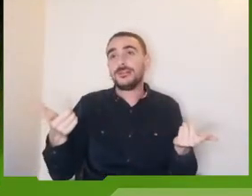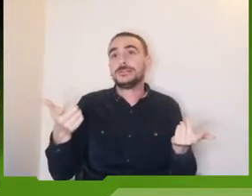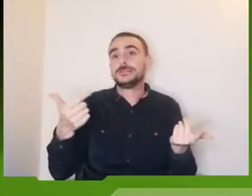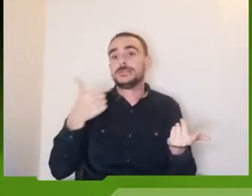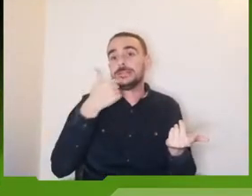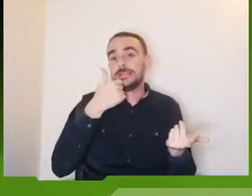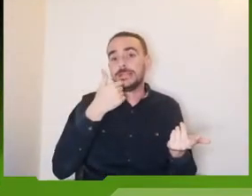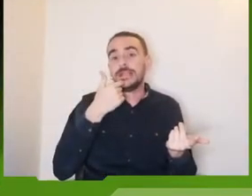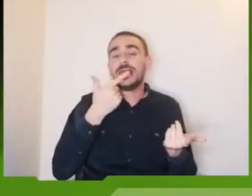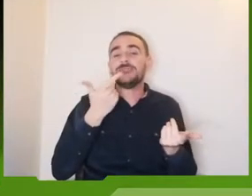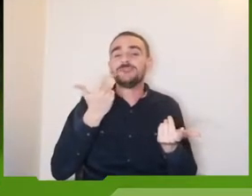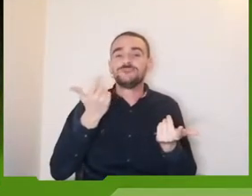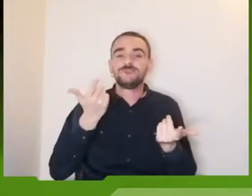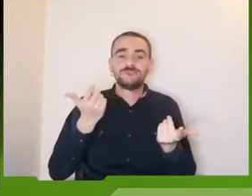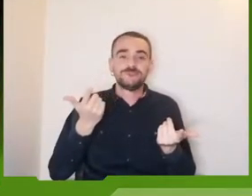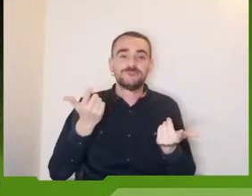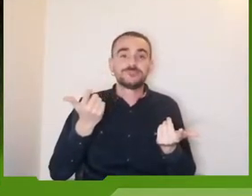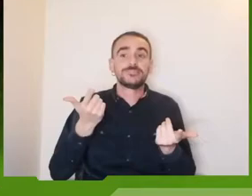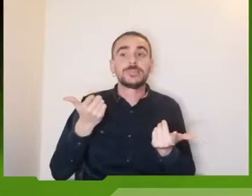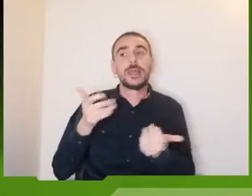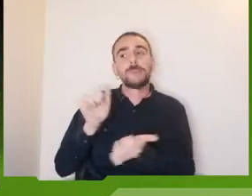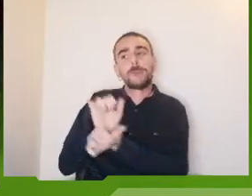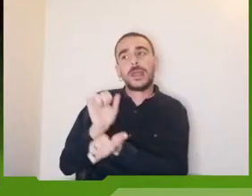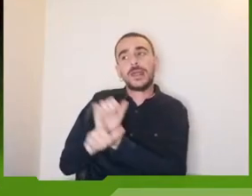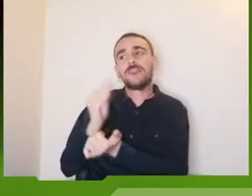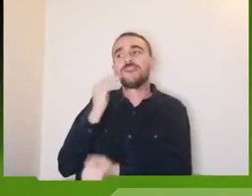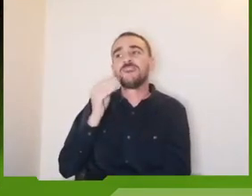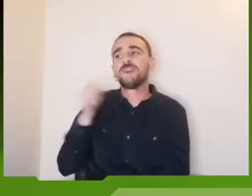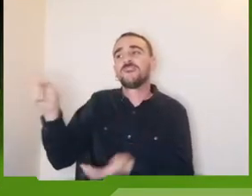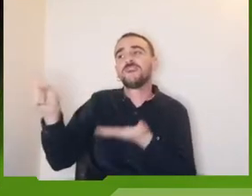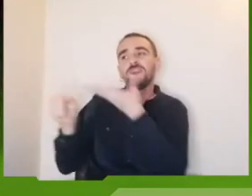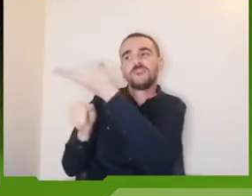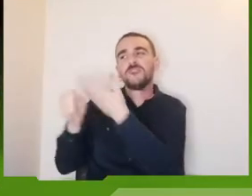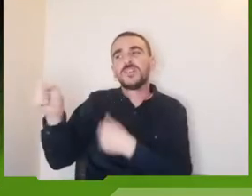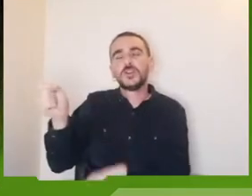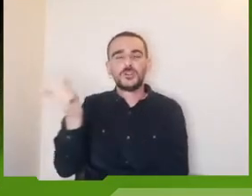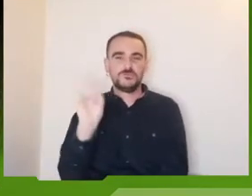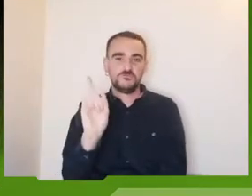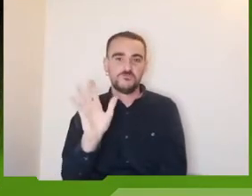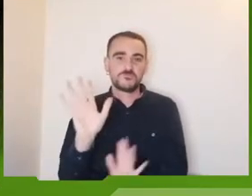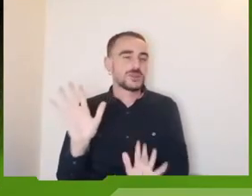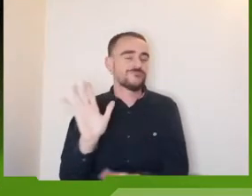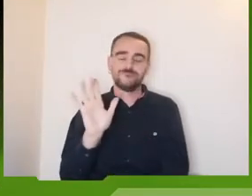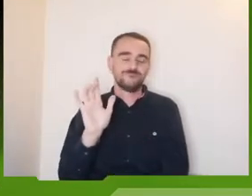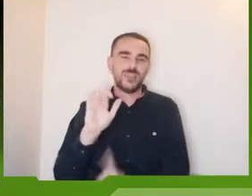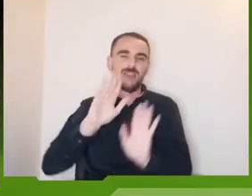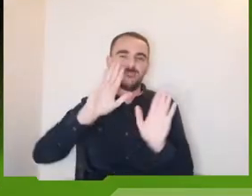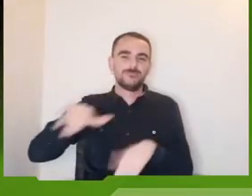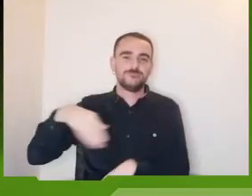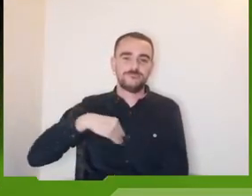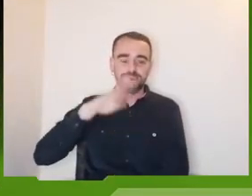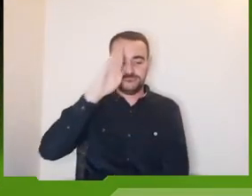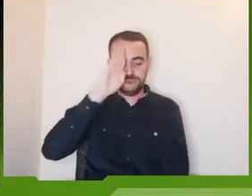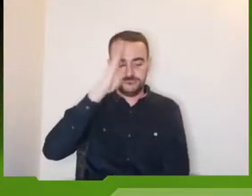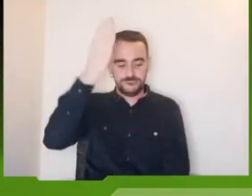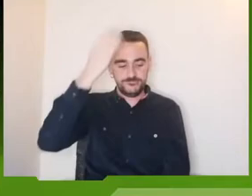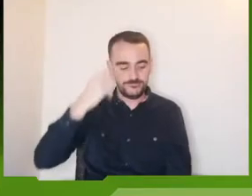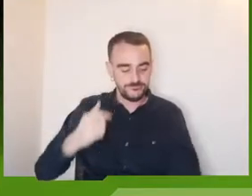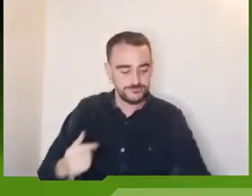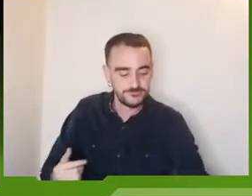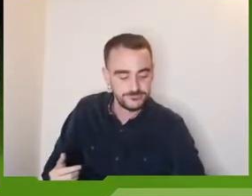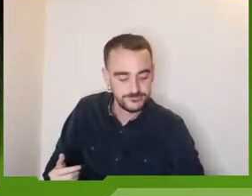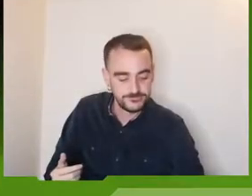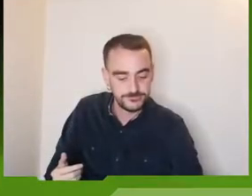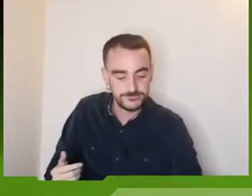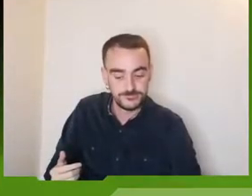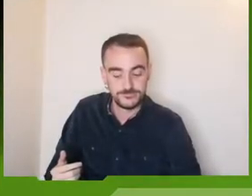la masa. Pero he pensado durante el día que era más guay hacerlo más como lo